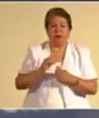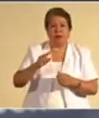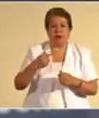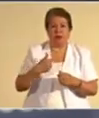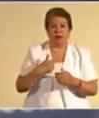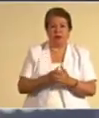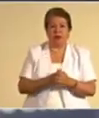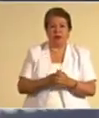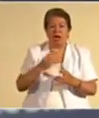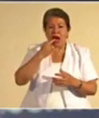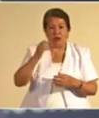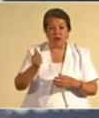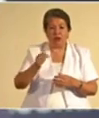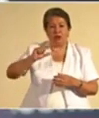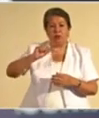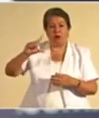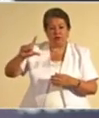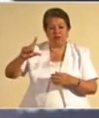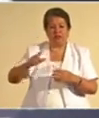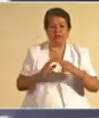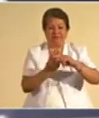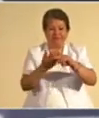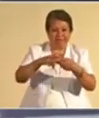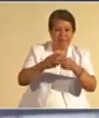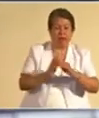Soy luchador profesional y hoy me toca luchar